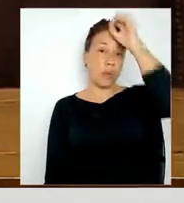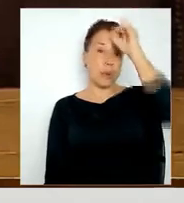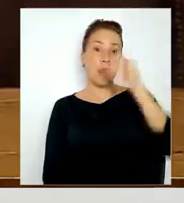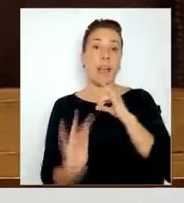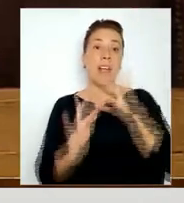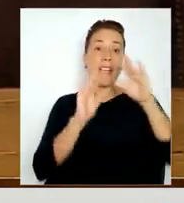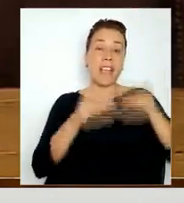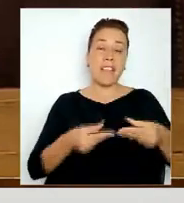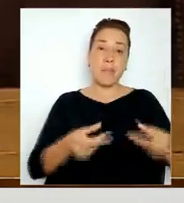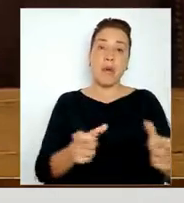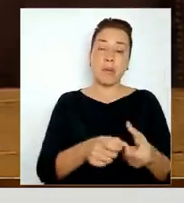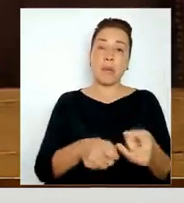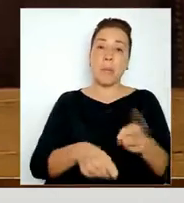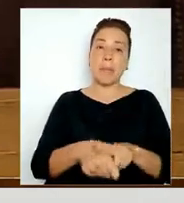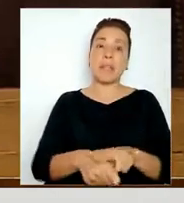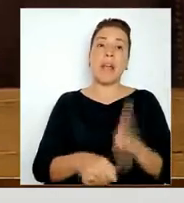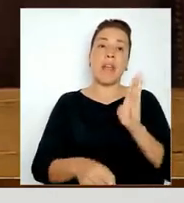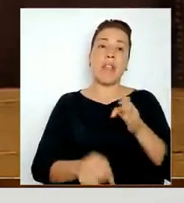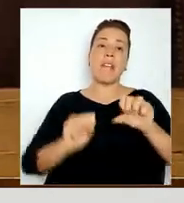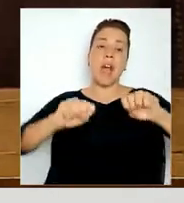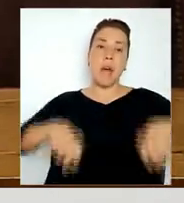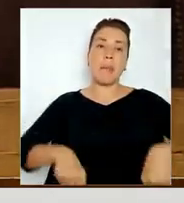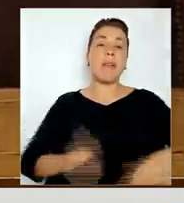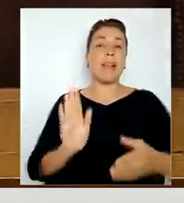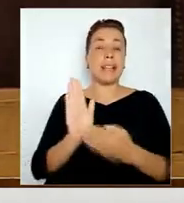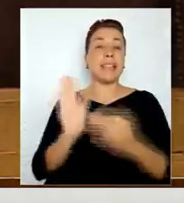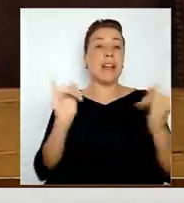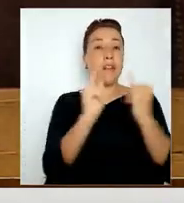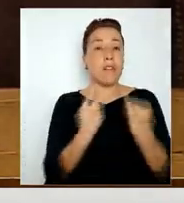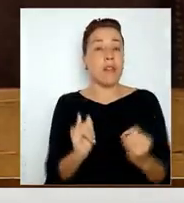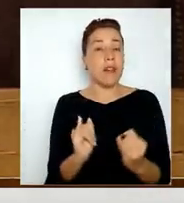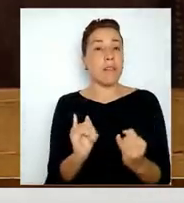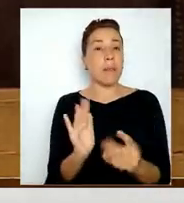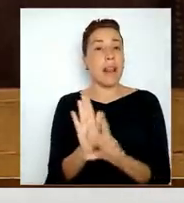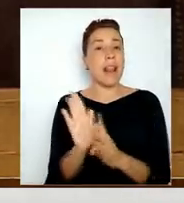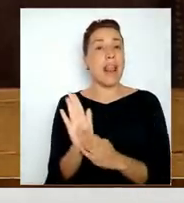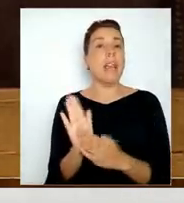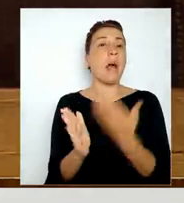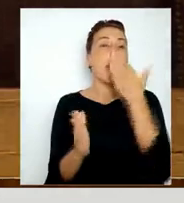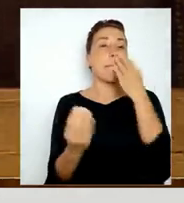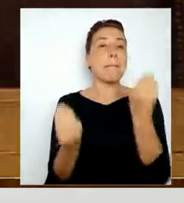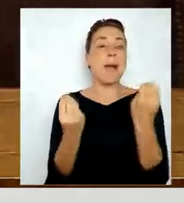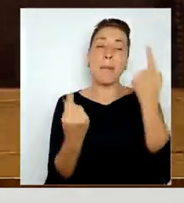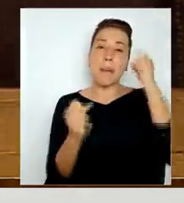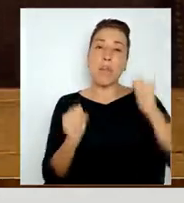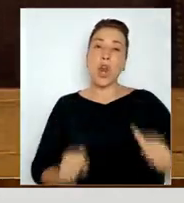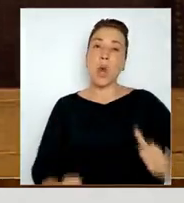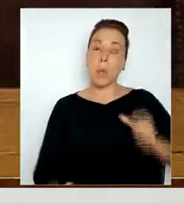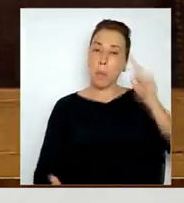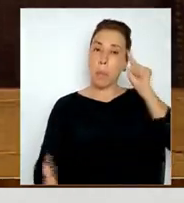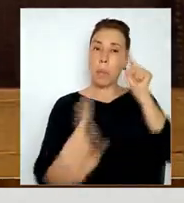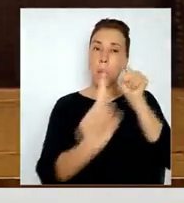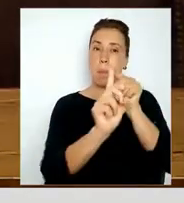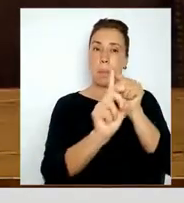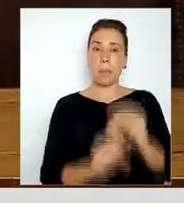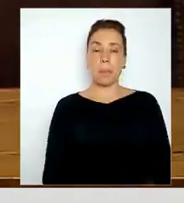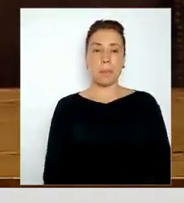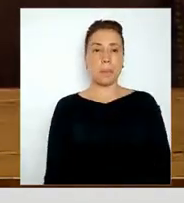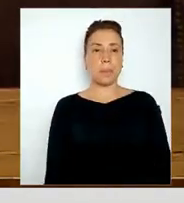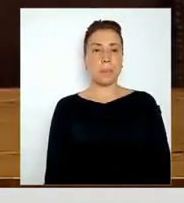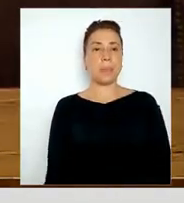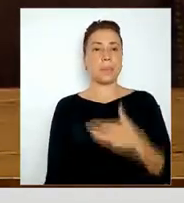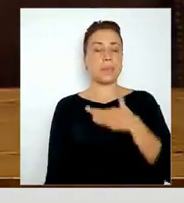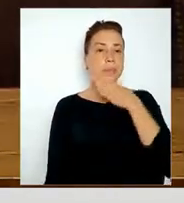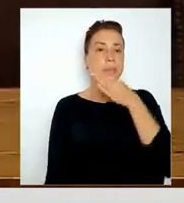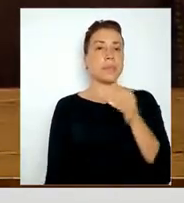se debe aprobar y que así la ley va a quedar digamos en las mejores condiciones para cumplir su objetivo Quisiera hacer referencia a las consultas que